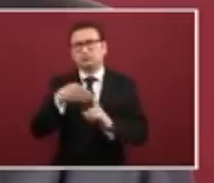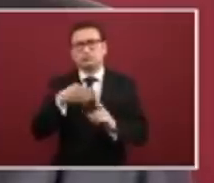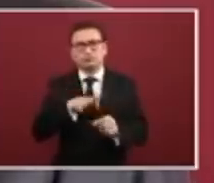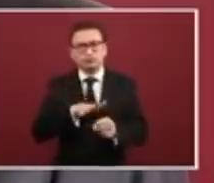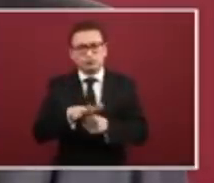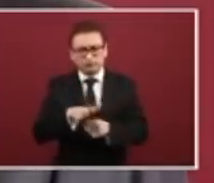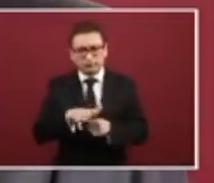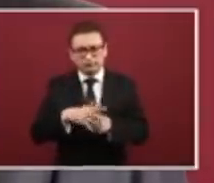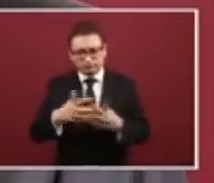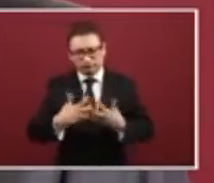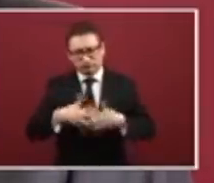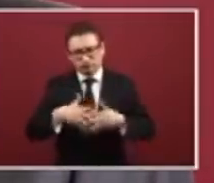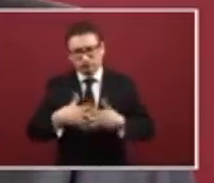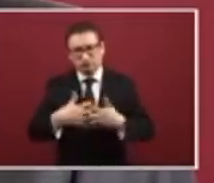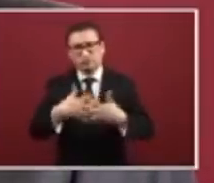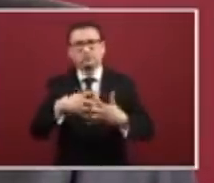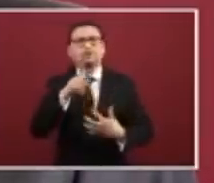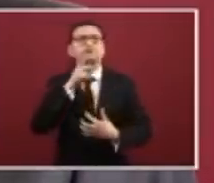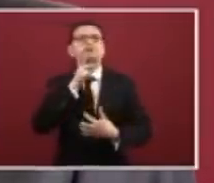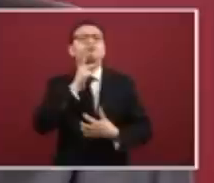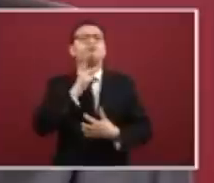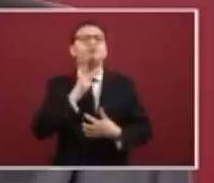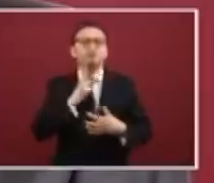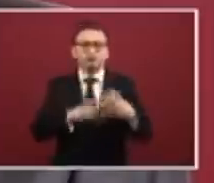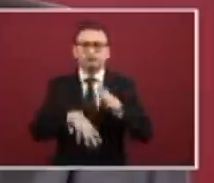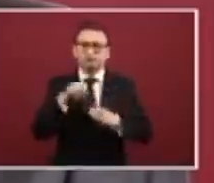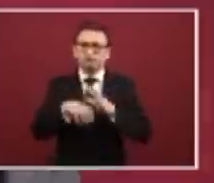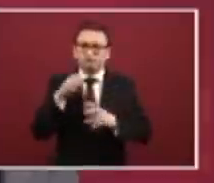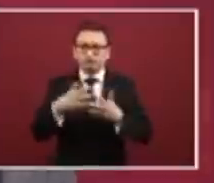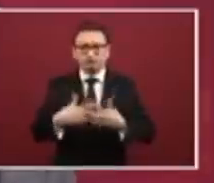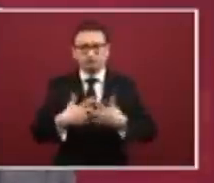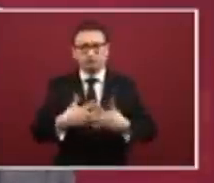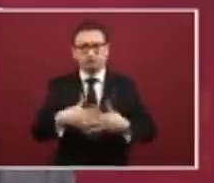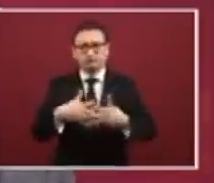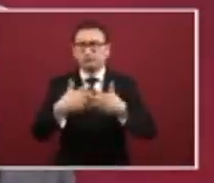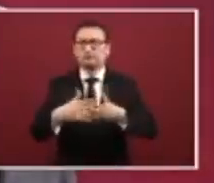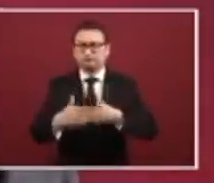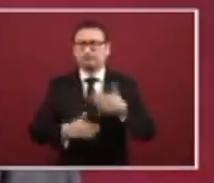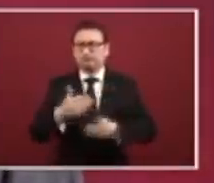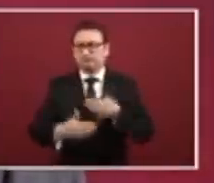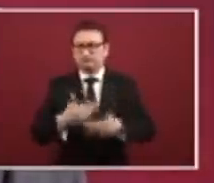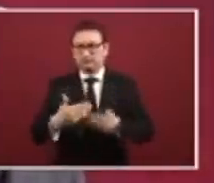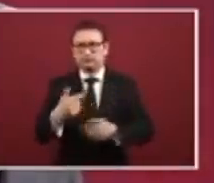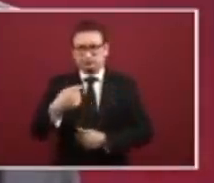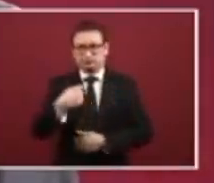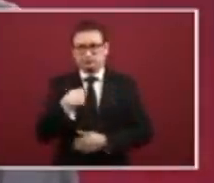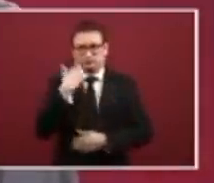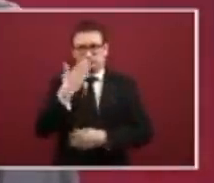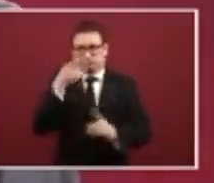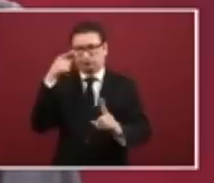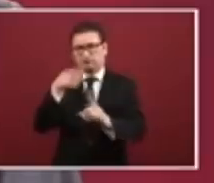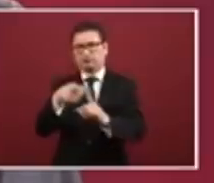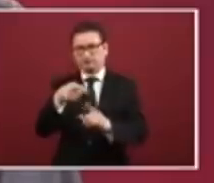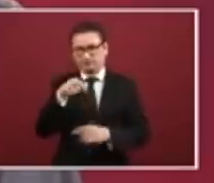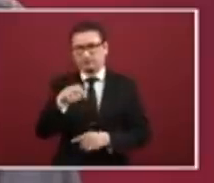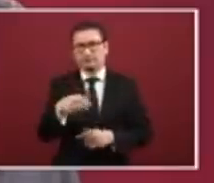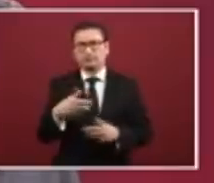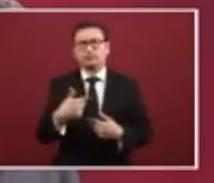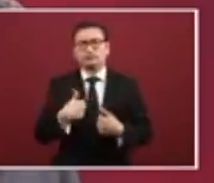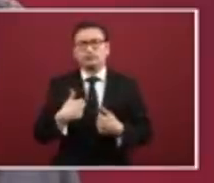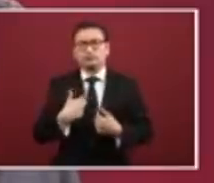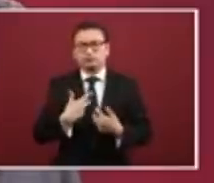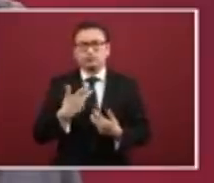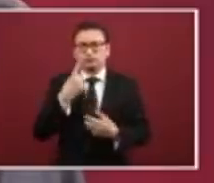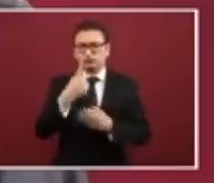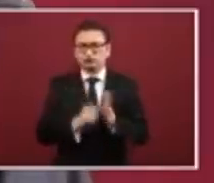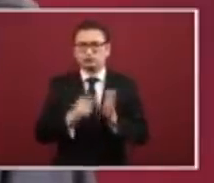la producción petrolera. El proyecto denominado Reserva para Ingeniería, Procura y Construcción de la Nueva Refinería Dos Bocas en Paraíso es